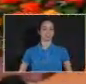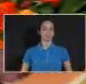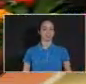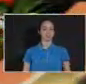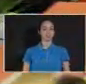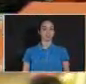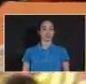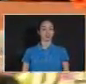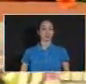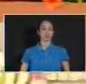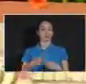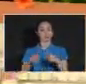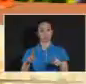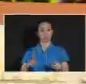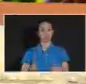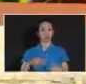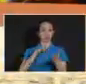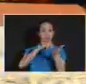Pero ya en el país del norte,